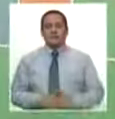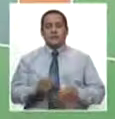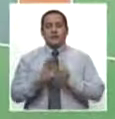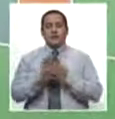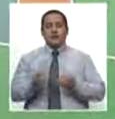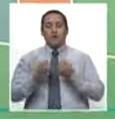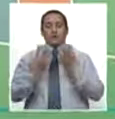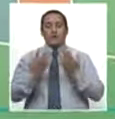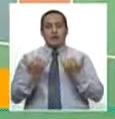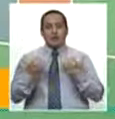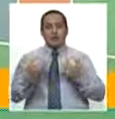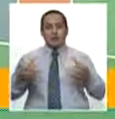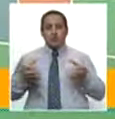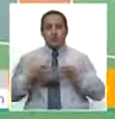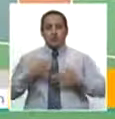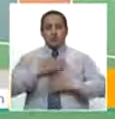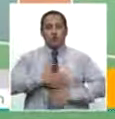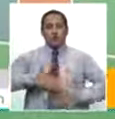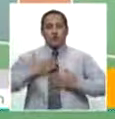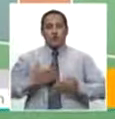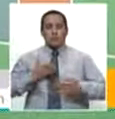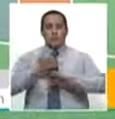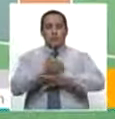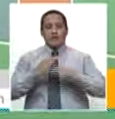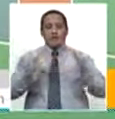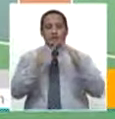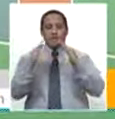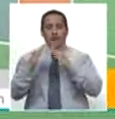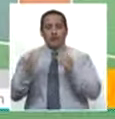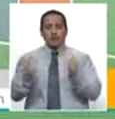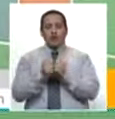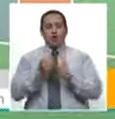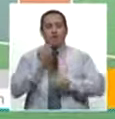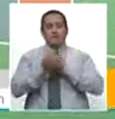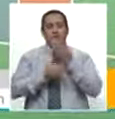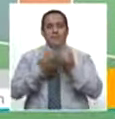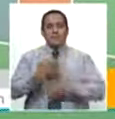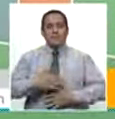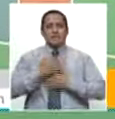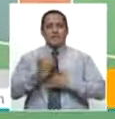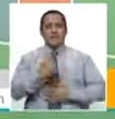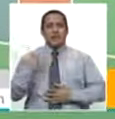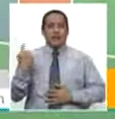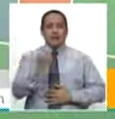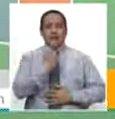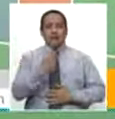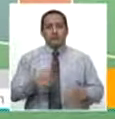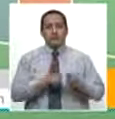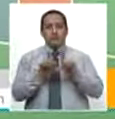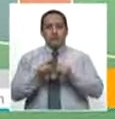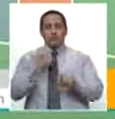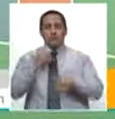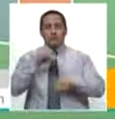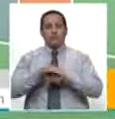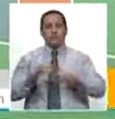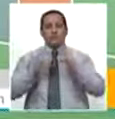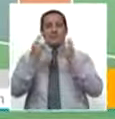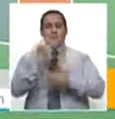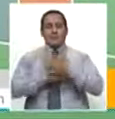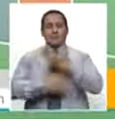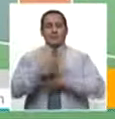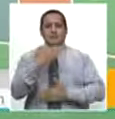Amigos, ¿cómo están? Nosotros contentos de poder ingresar a sus hogares con información de interés para todos ustedes sobre